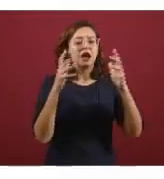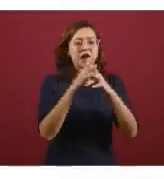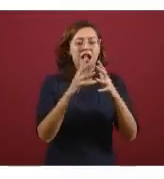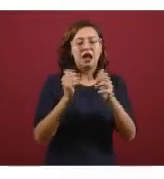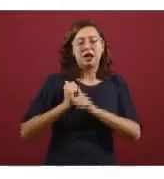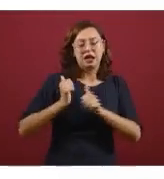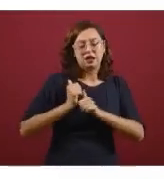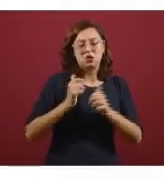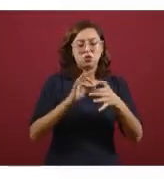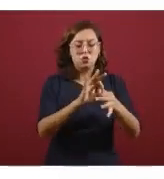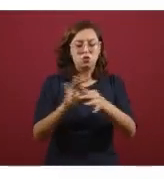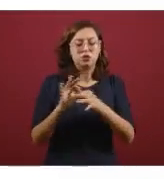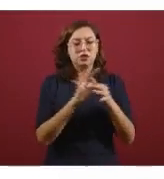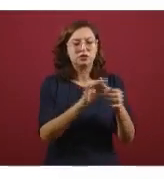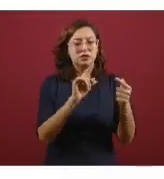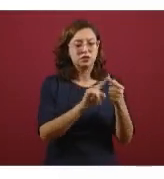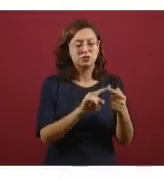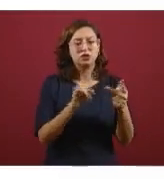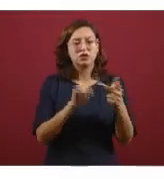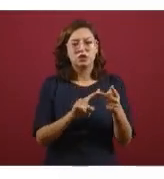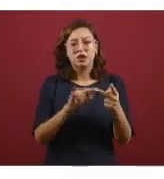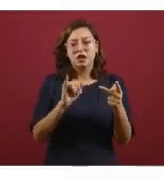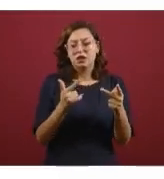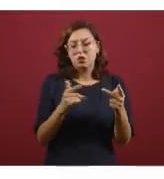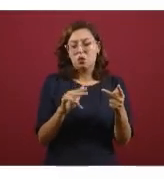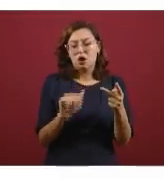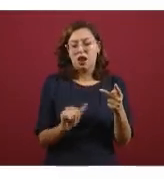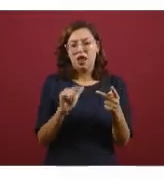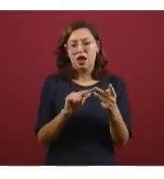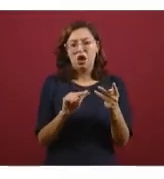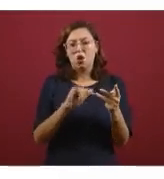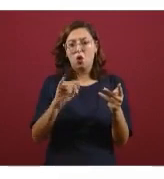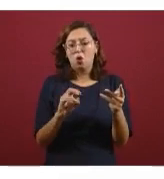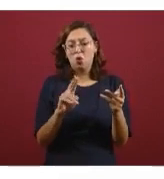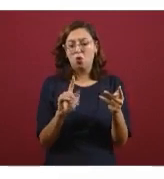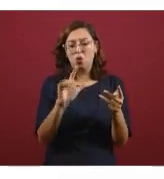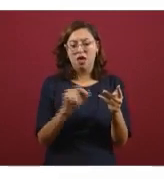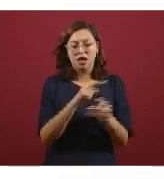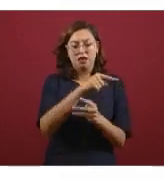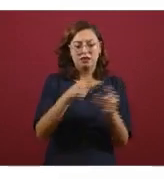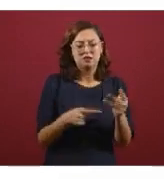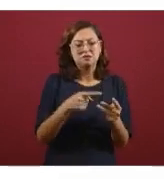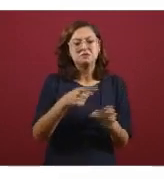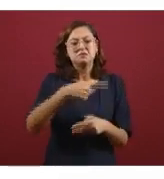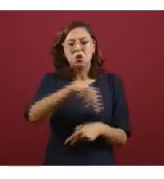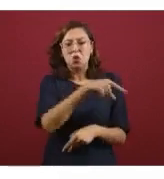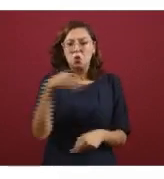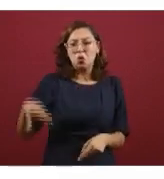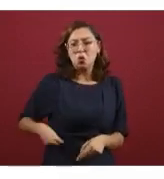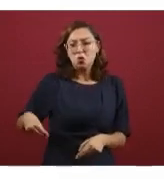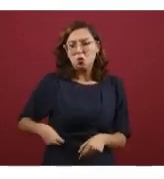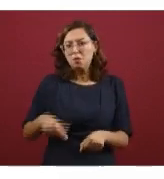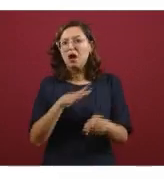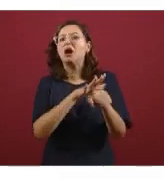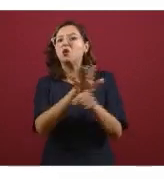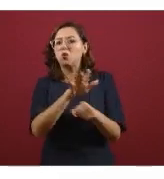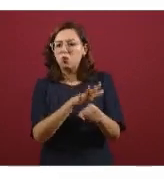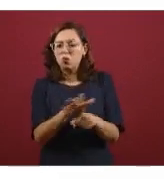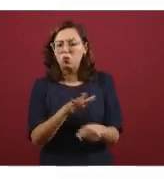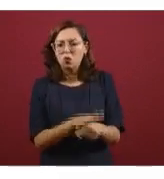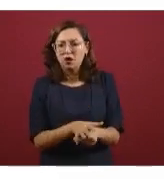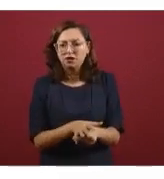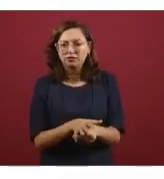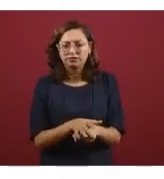municipales de Iguala y de Cocula. Los delitos fundamentales que se les fincaron entonces fue el de